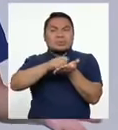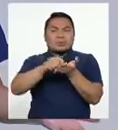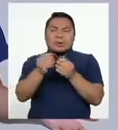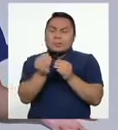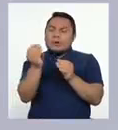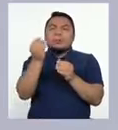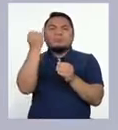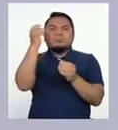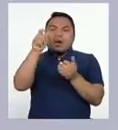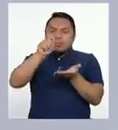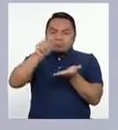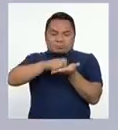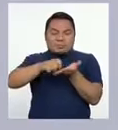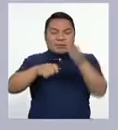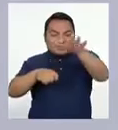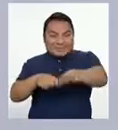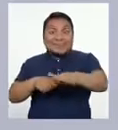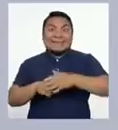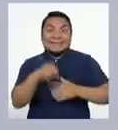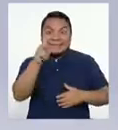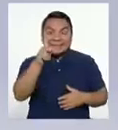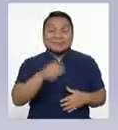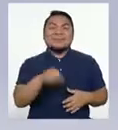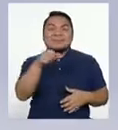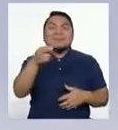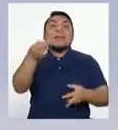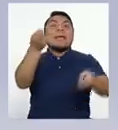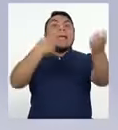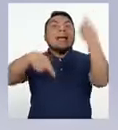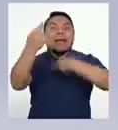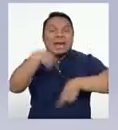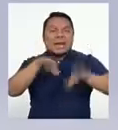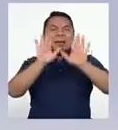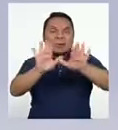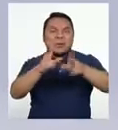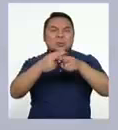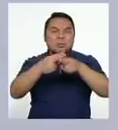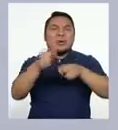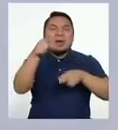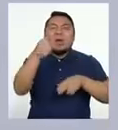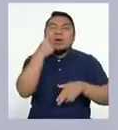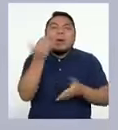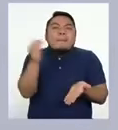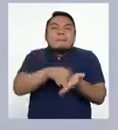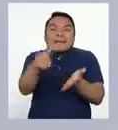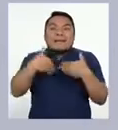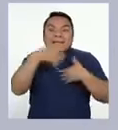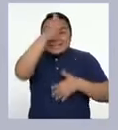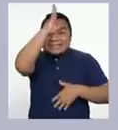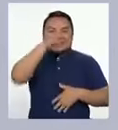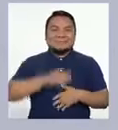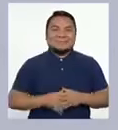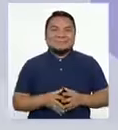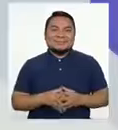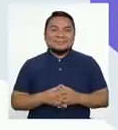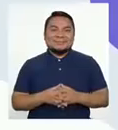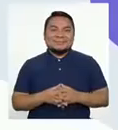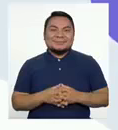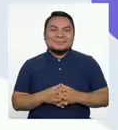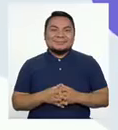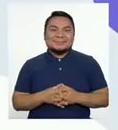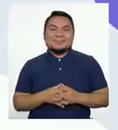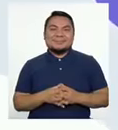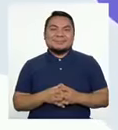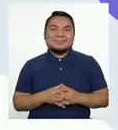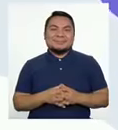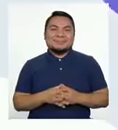o colores. Nos vamos a una pausa, pero regresamos para seguir conociendo sobre las gallinas.